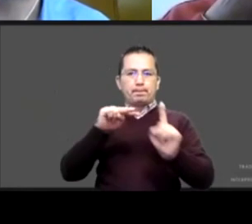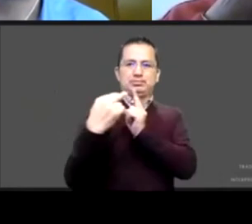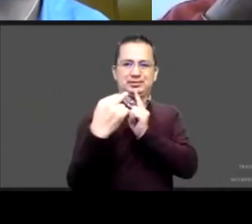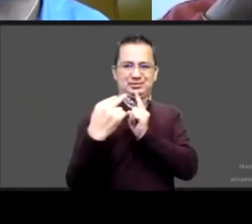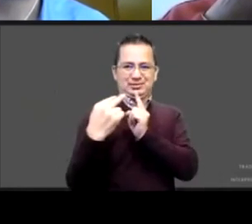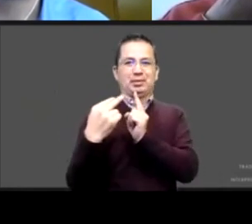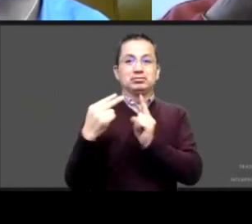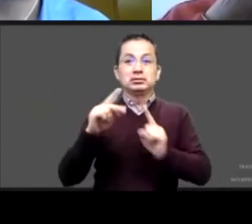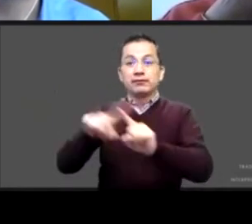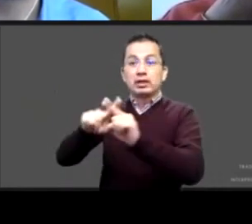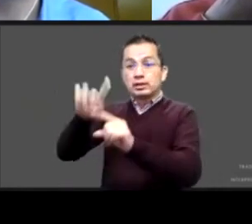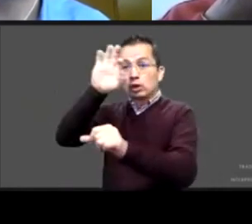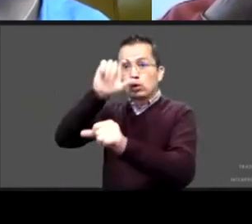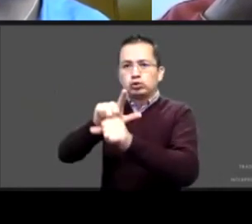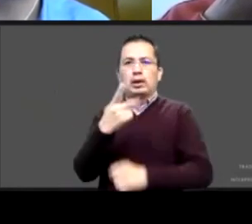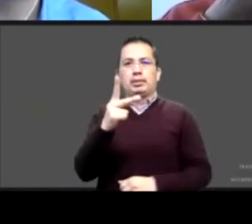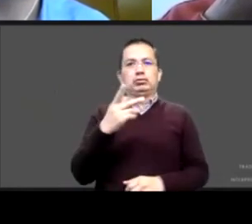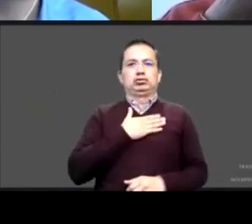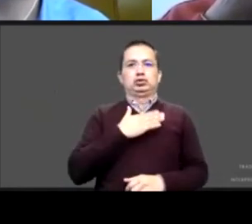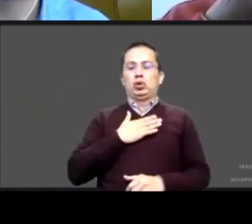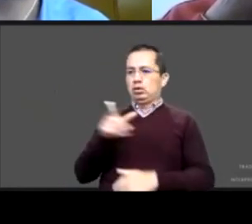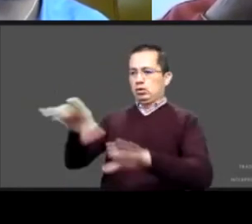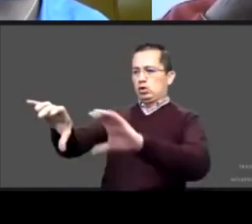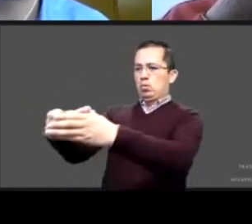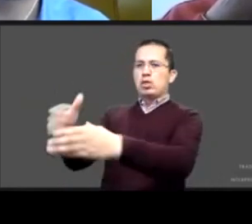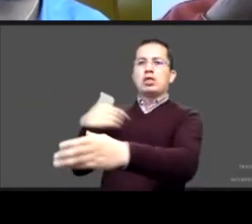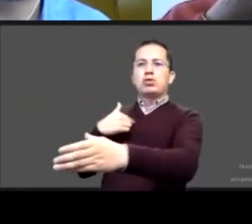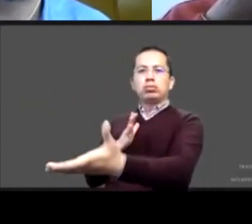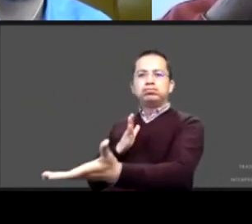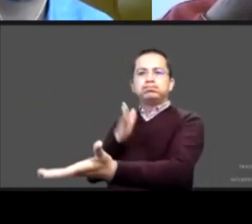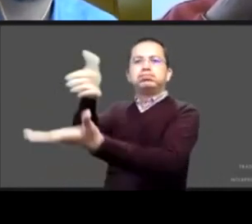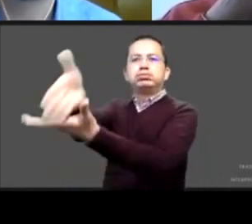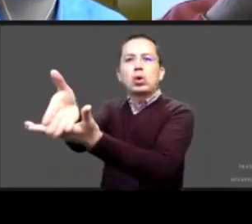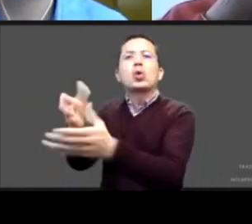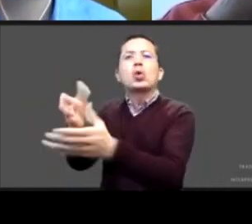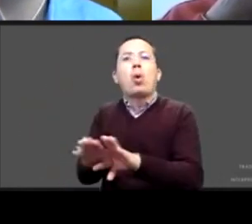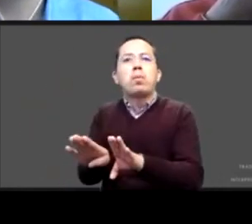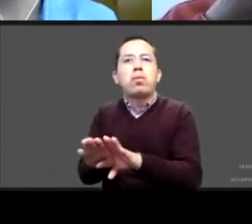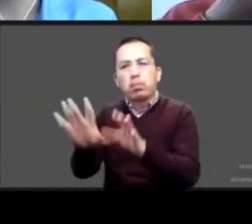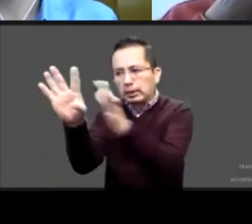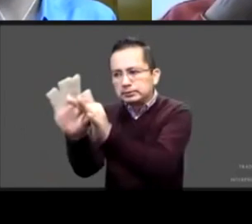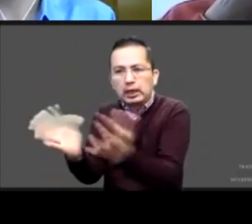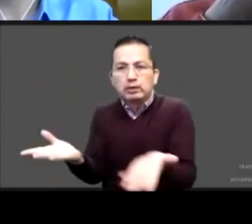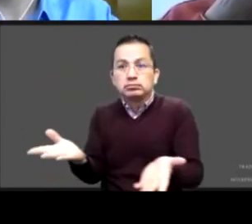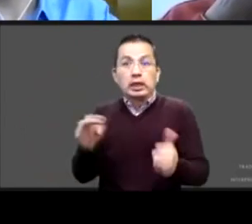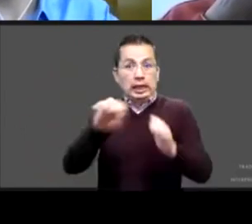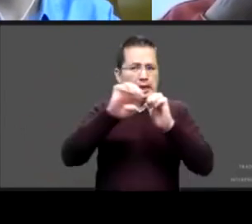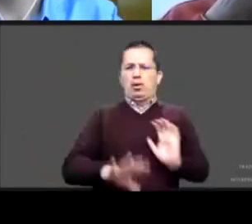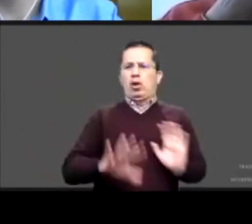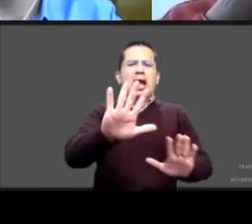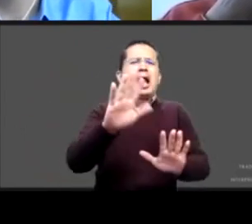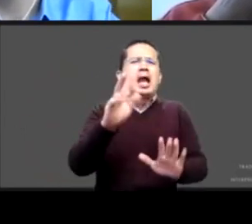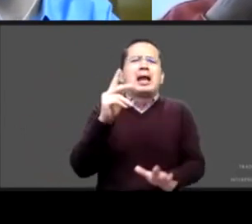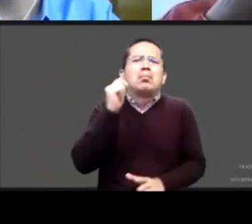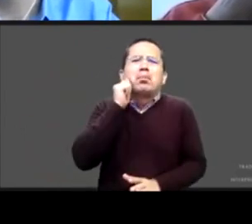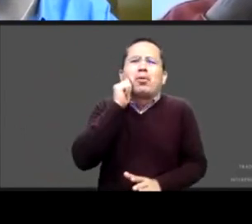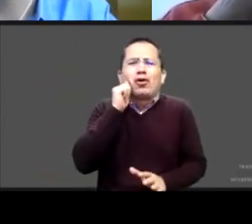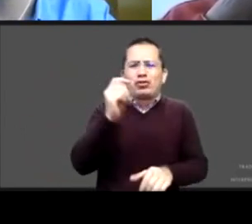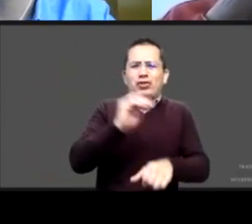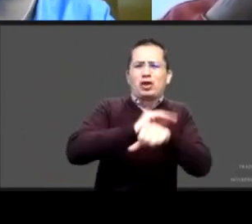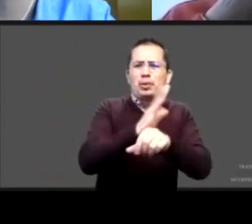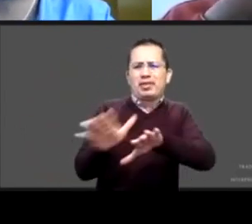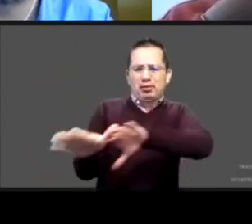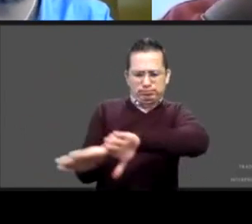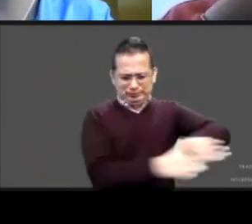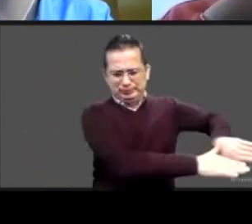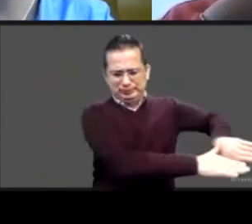o no estemos en pandemia, tú imagínate el reto que es irles a hablar de métodos anticonceptivos. Si no salen con un machete de la localidad